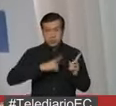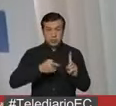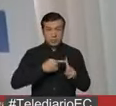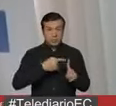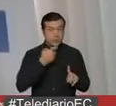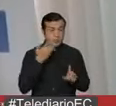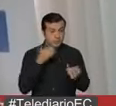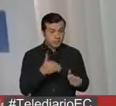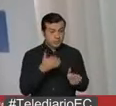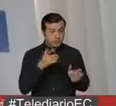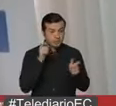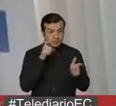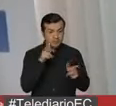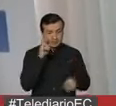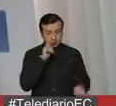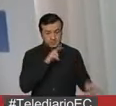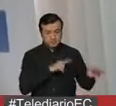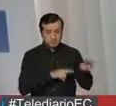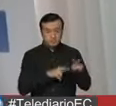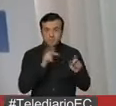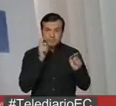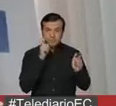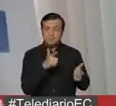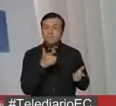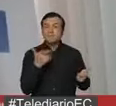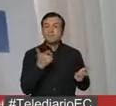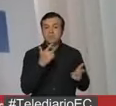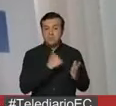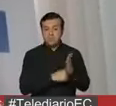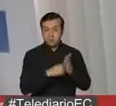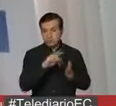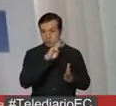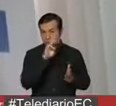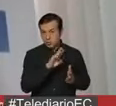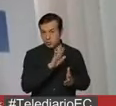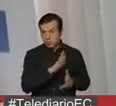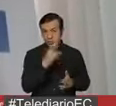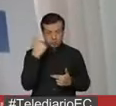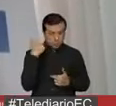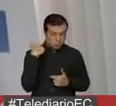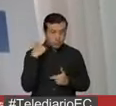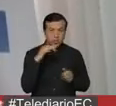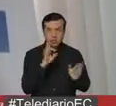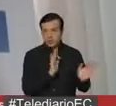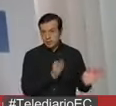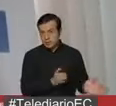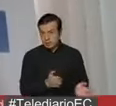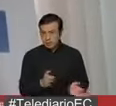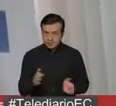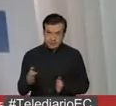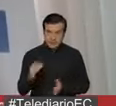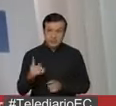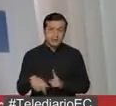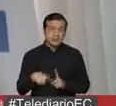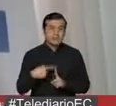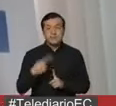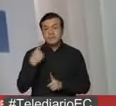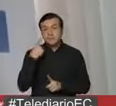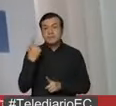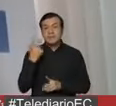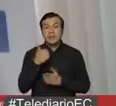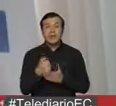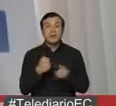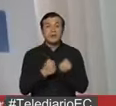el tema de la vigilancia que le corresponde al Ministerio de Salud Pública, así como el tratamiento, pero también medidas de